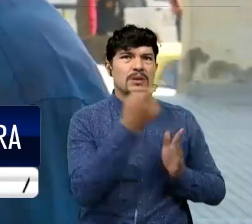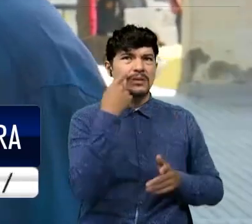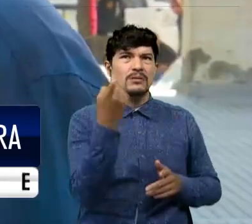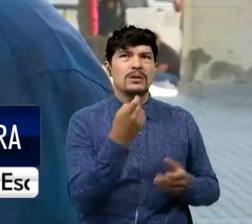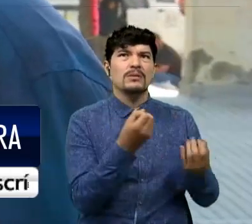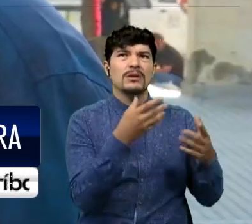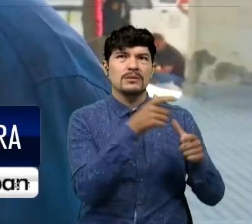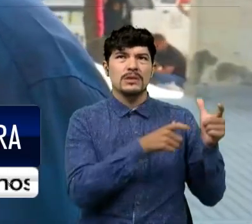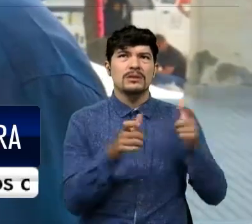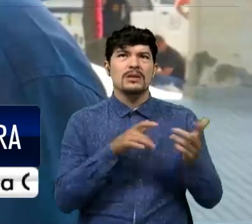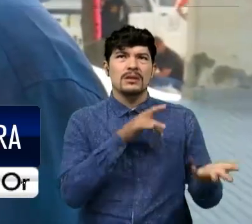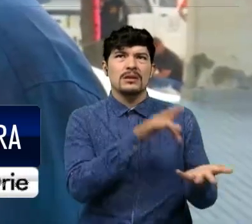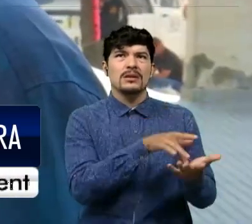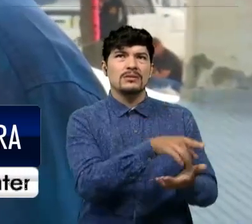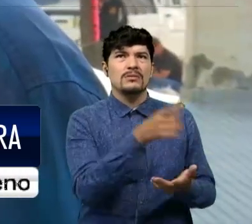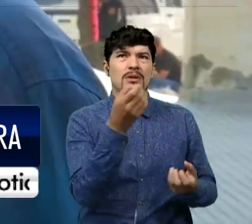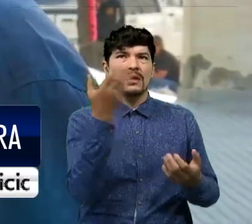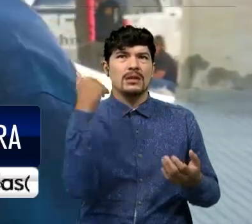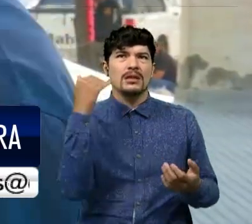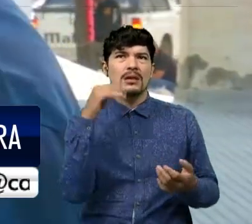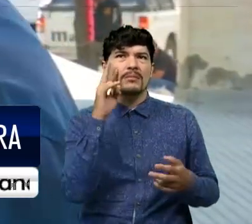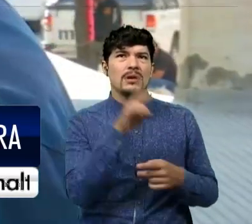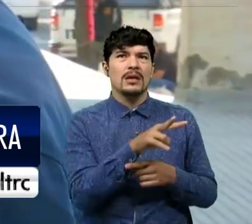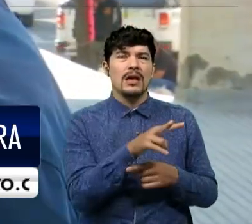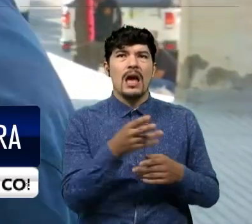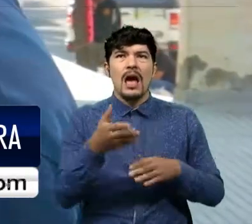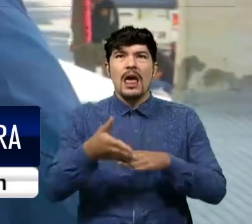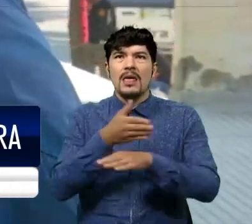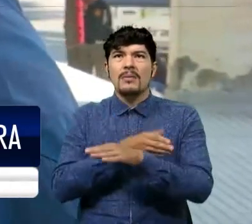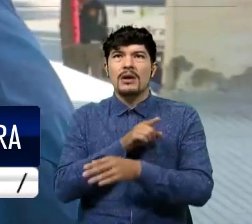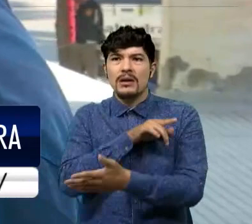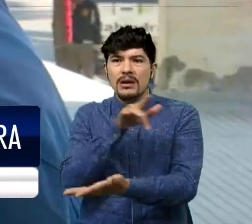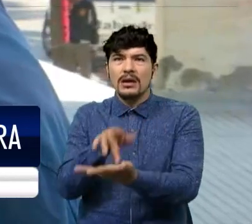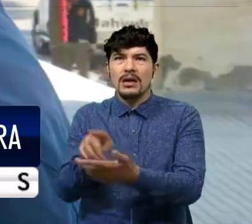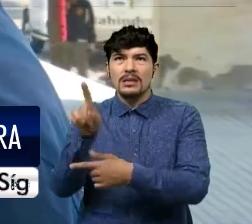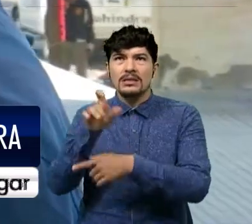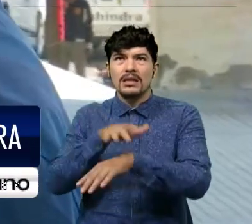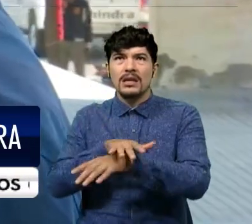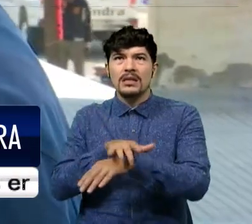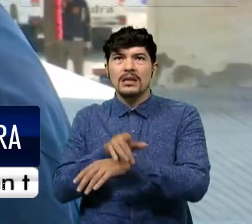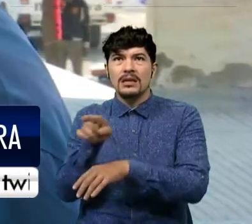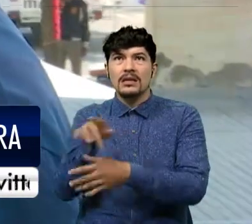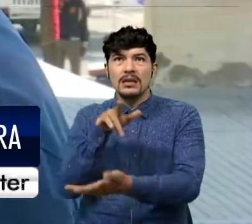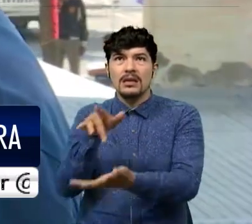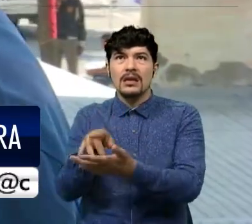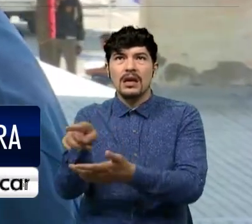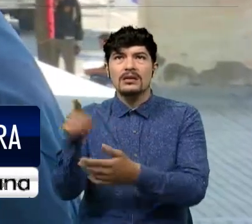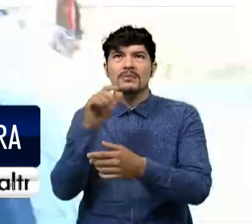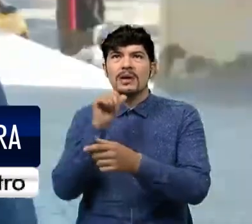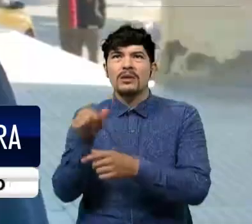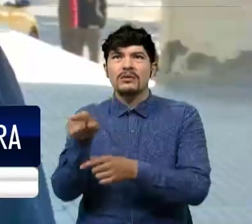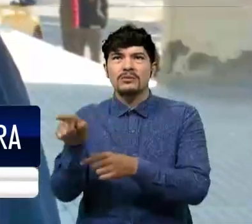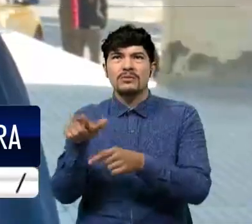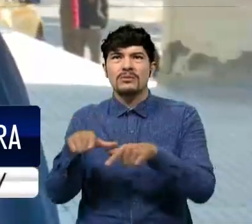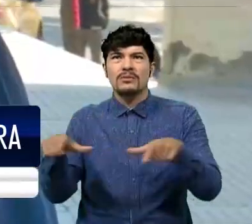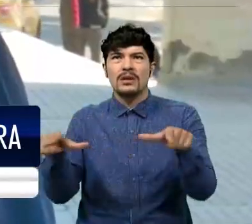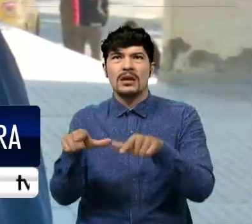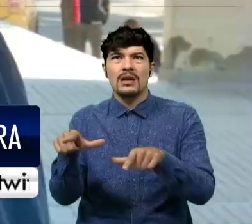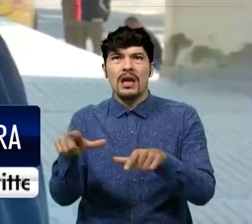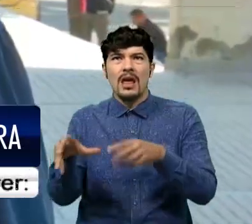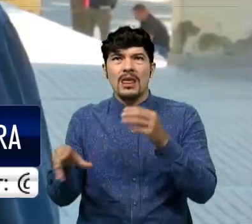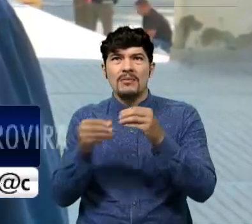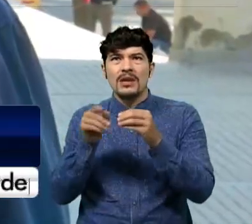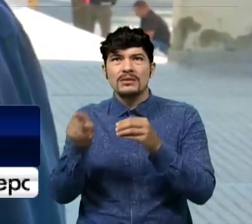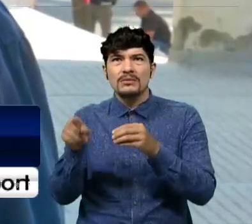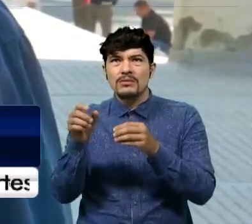cuánta gente vinieron a ver las luces y todo como antes? Aparte de eso, usted llega a las 6 de la tarde, haga una notica hoy a las 6 de la tarde y viaje, parece peor que un cartucho. Pasar por ahí es